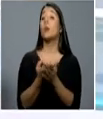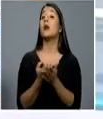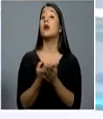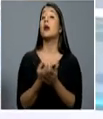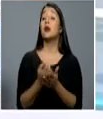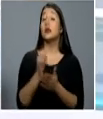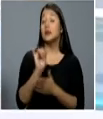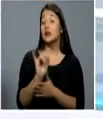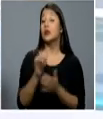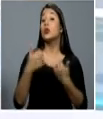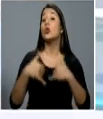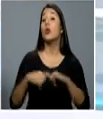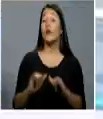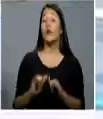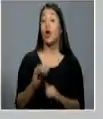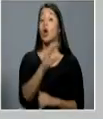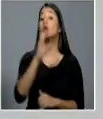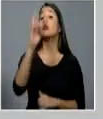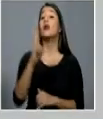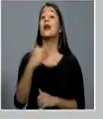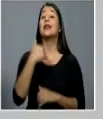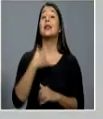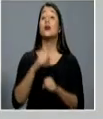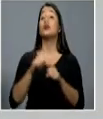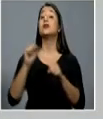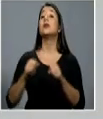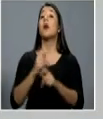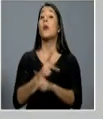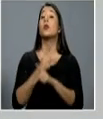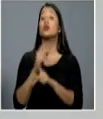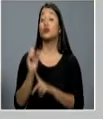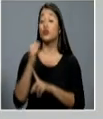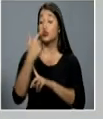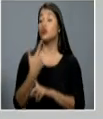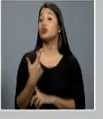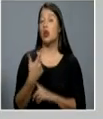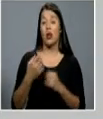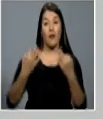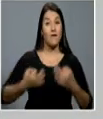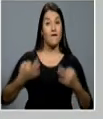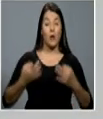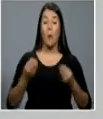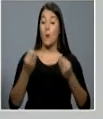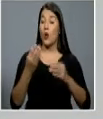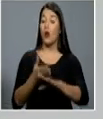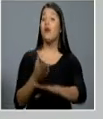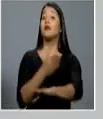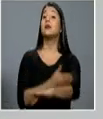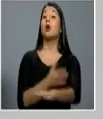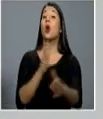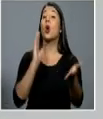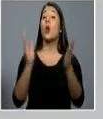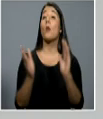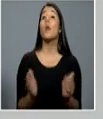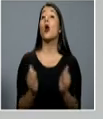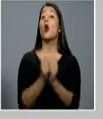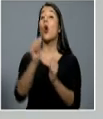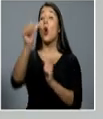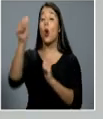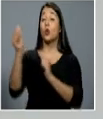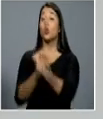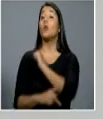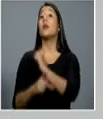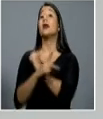ahí para todos. Costa Rica tiene un sistema de protección social definitivamente muy avanzado en comparación con los otros